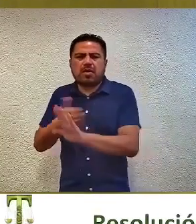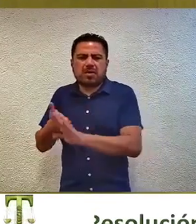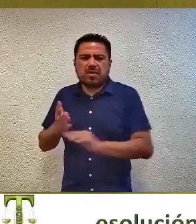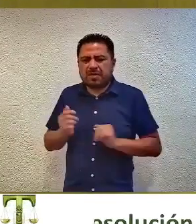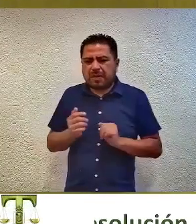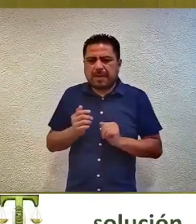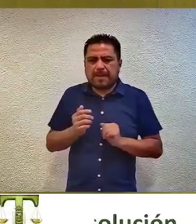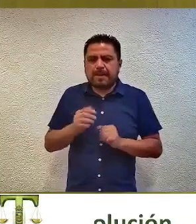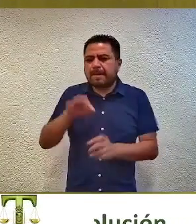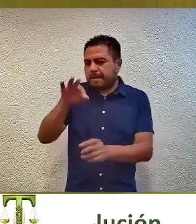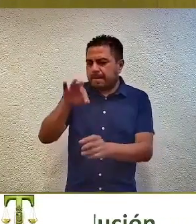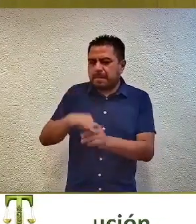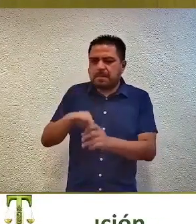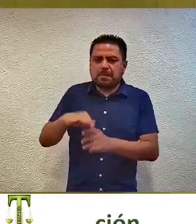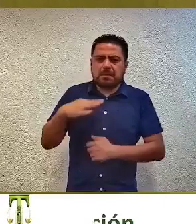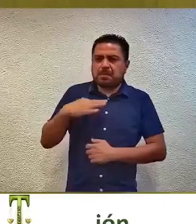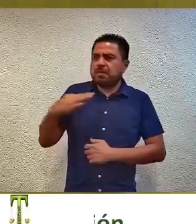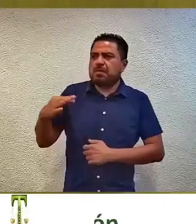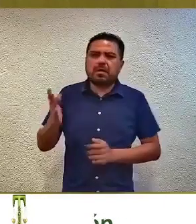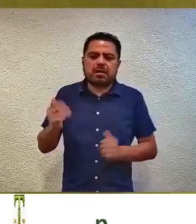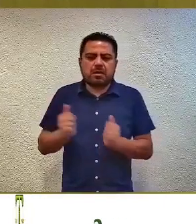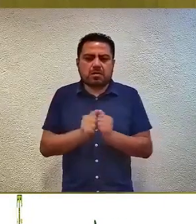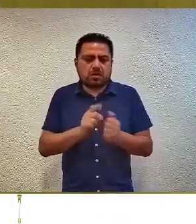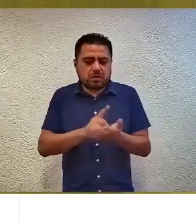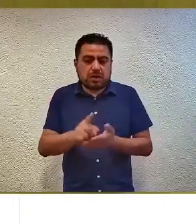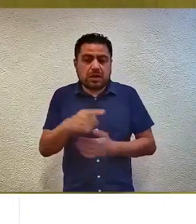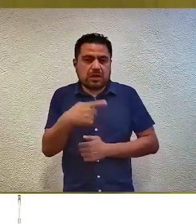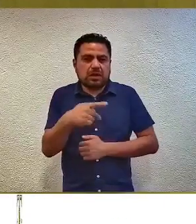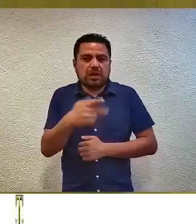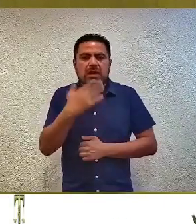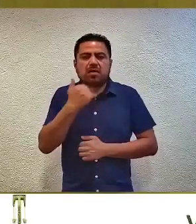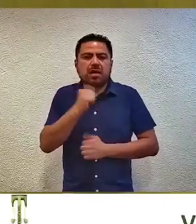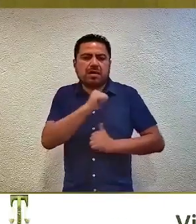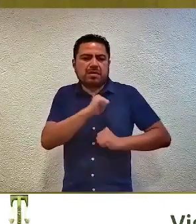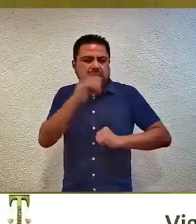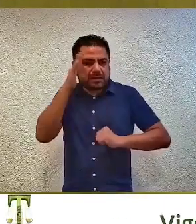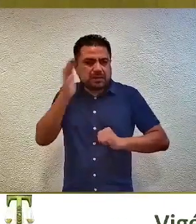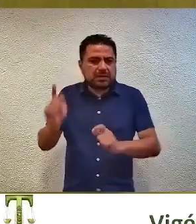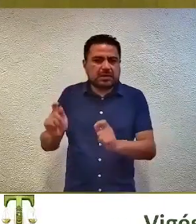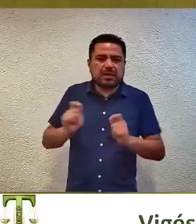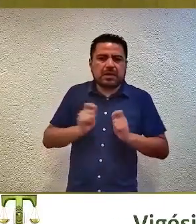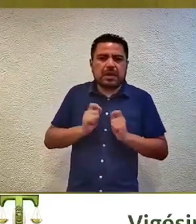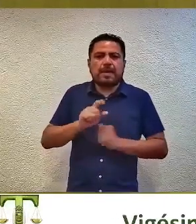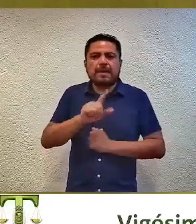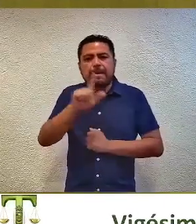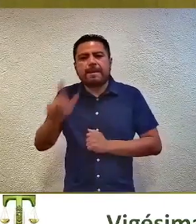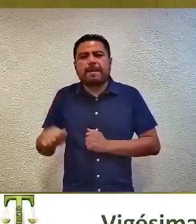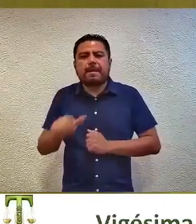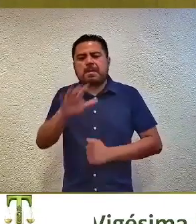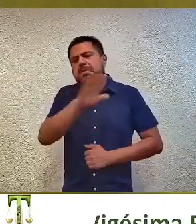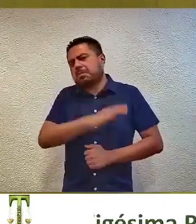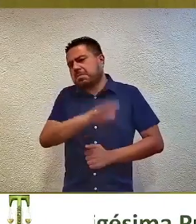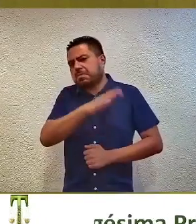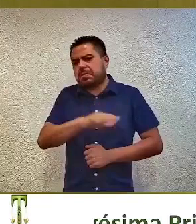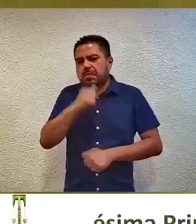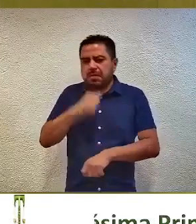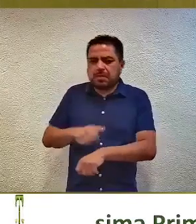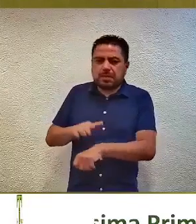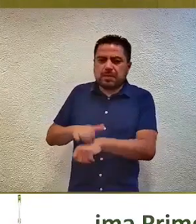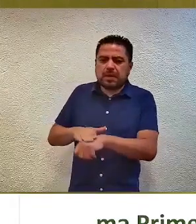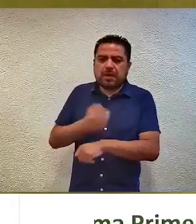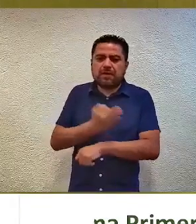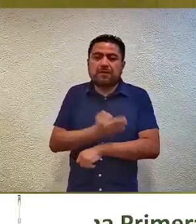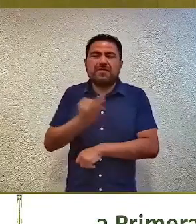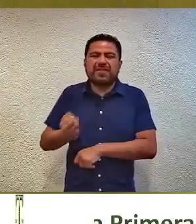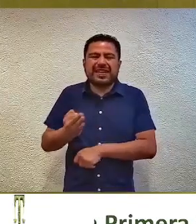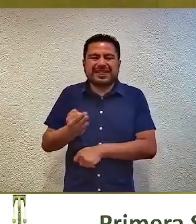vertiente de ser votados y el pleno ejercicio de sus derechos inherentes al cargo obtenido, derivado de la omisión de convocarlos en los plazos